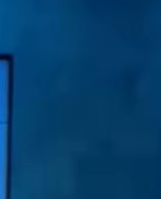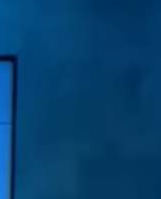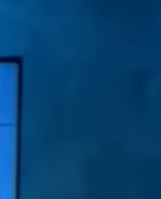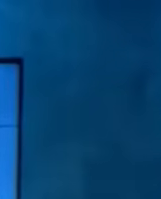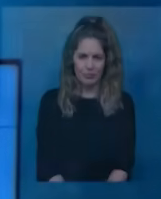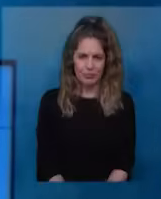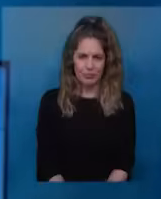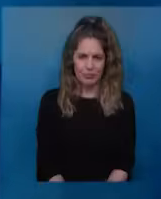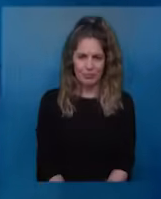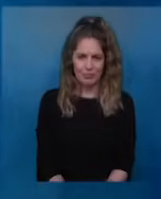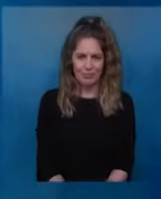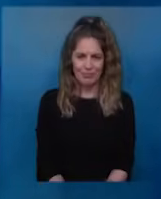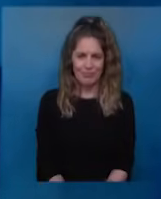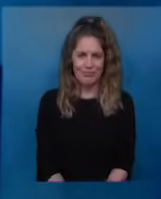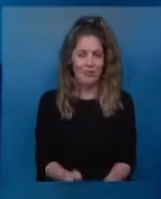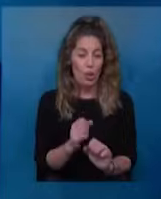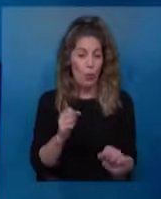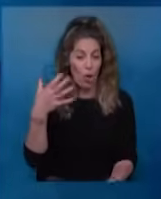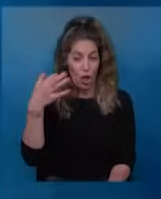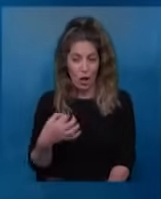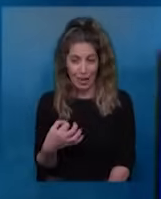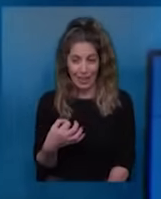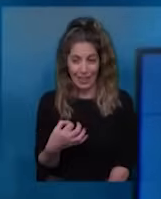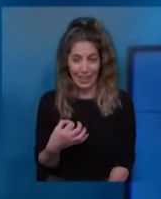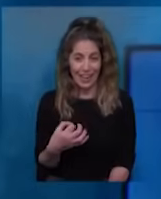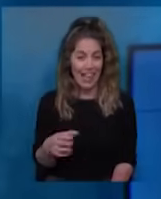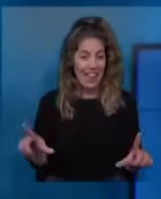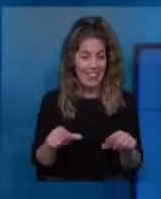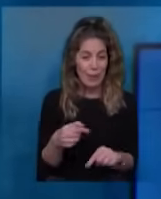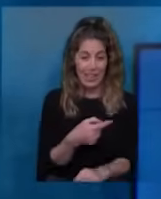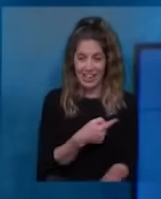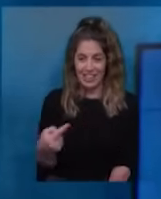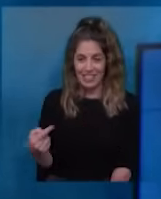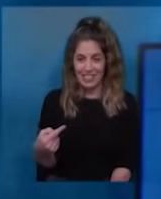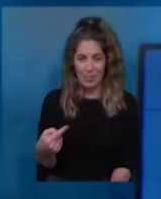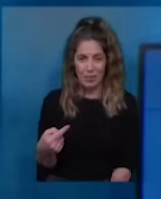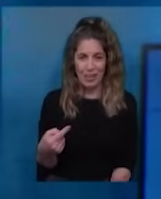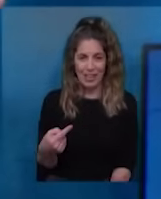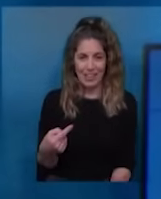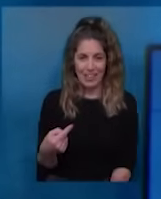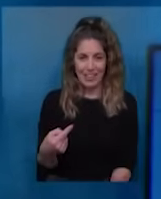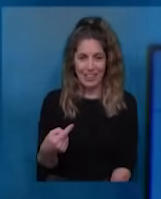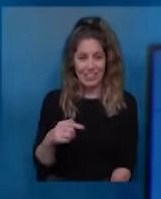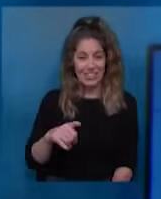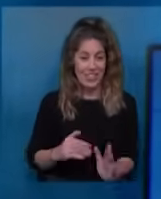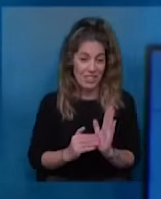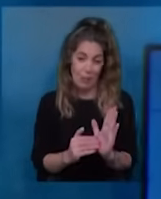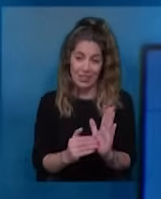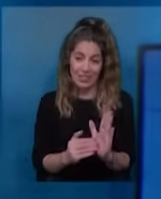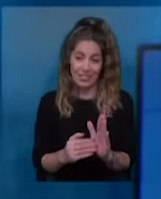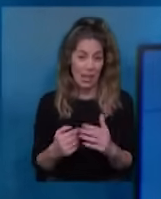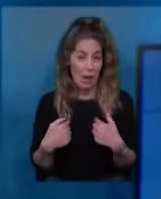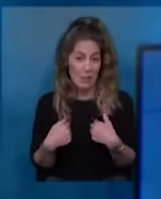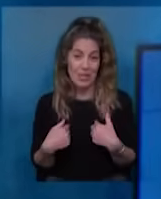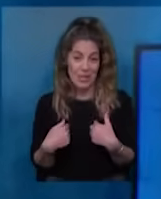equilibrada no lo puedo creer de viernes cierre de semana cento ya lo vi en esa presentación que a mí me dejó